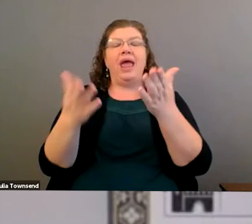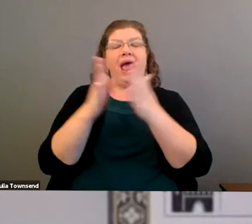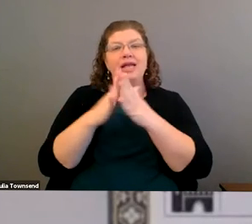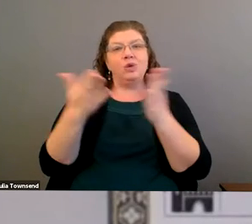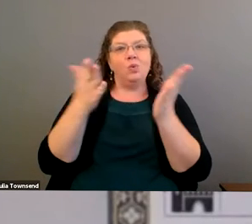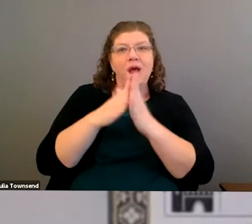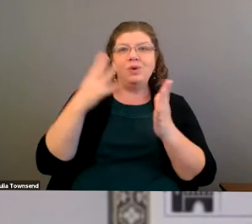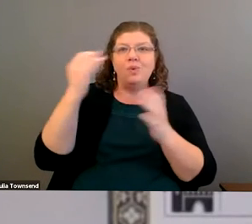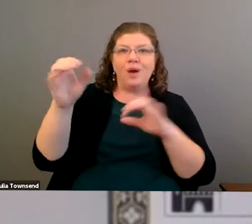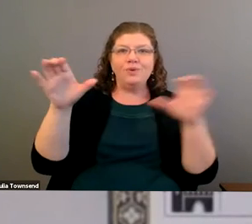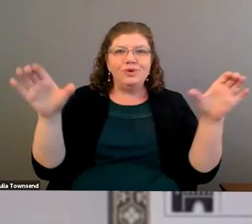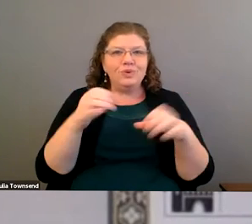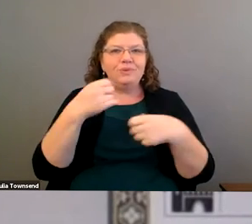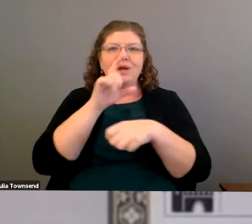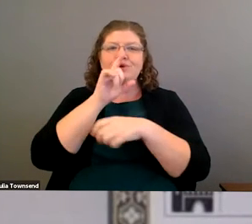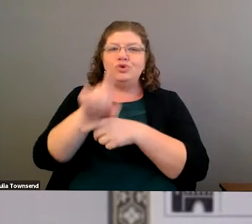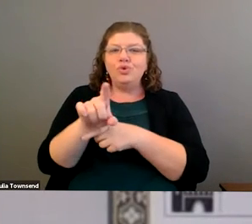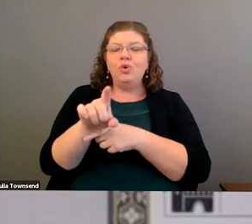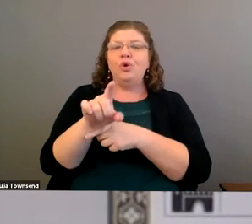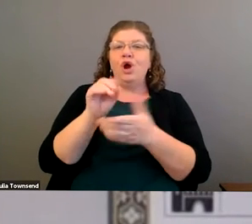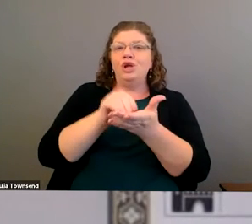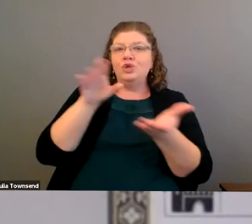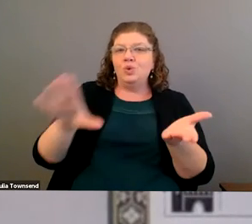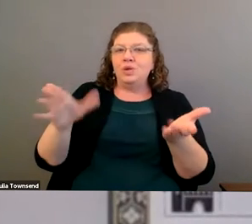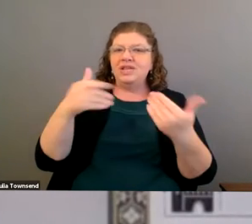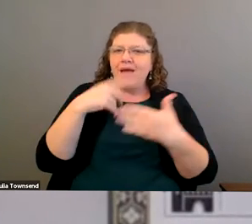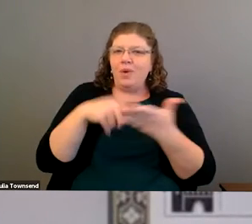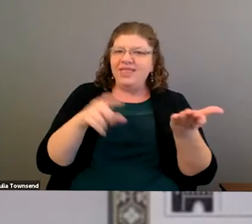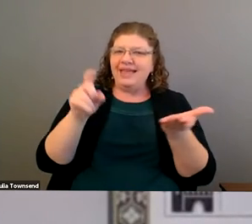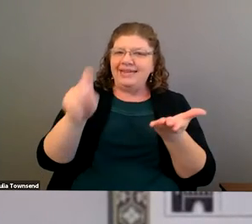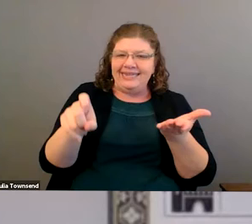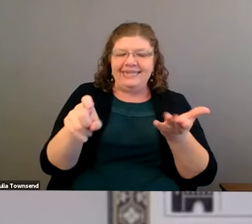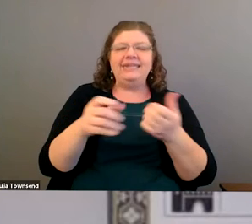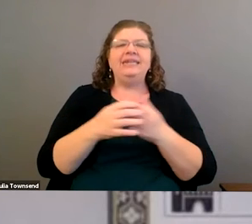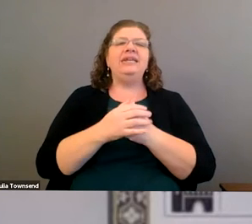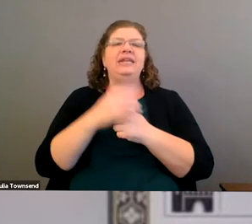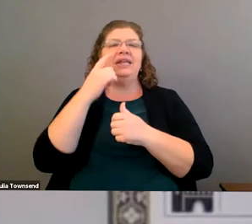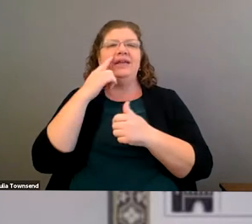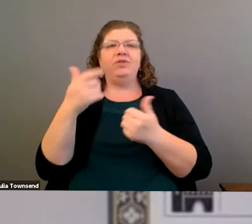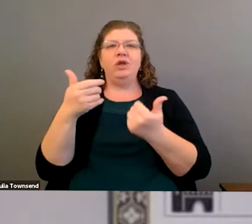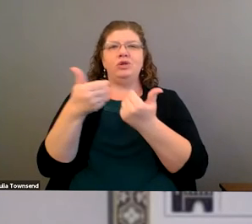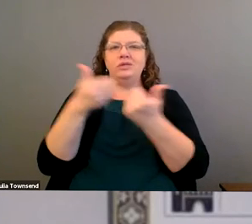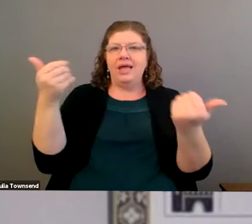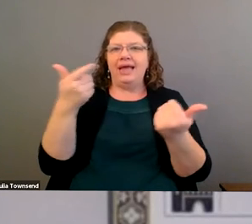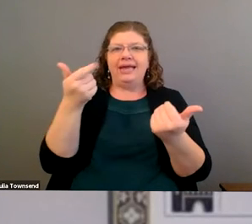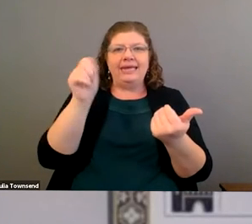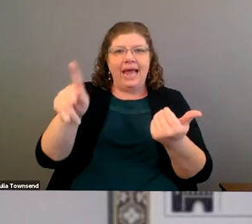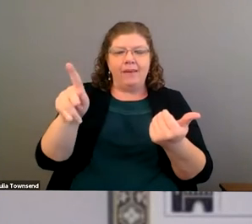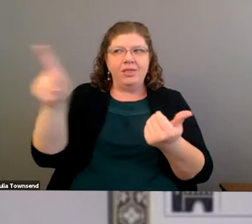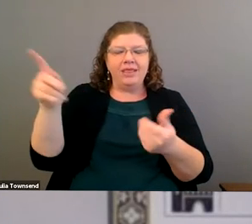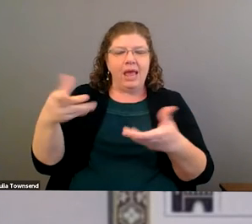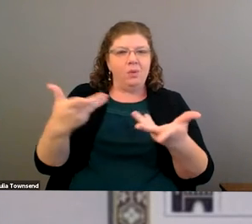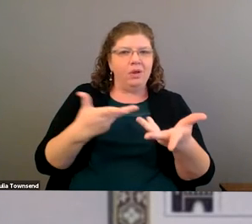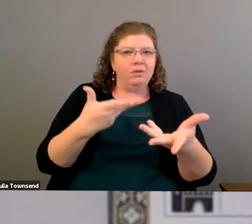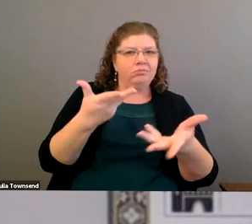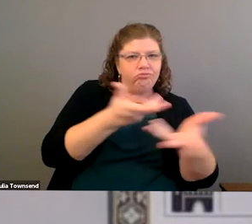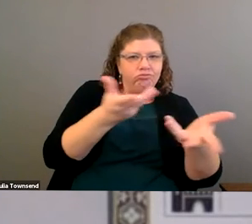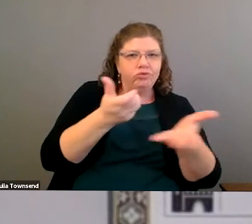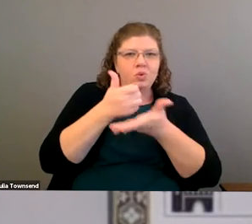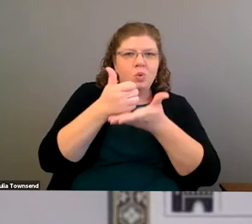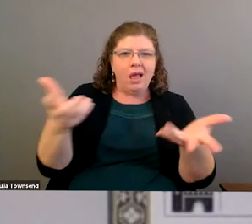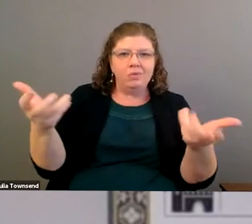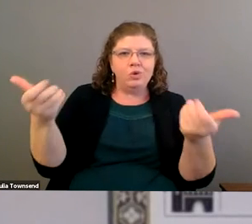lo solicitamos. Ellos realmente intentan hacer su mejor esfuerzo para asegurarse que los estudiantes tengan lo que necesitan y están ahí. Así que yo